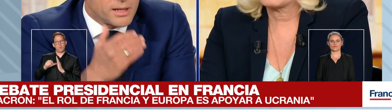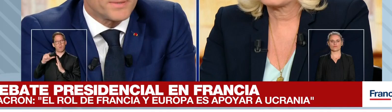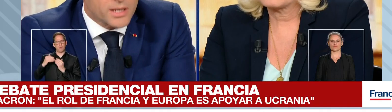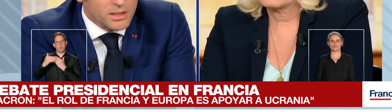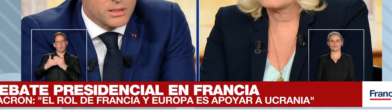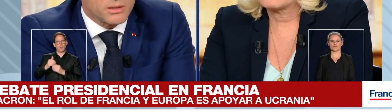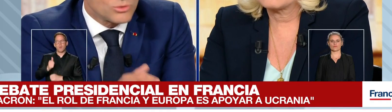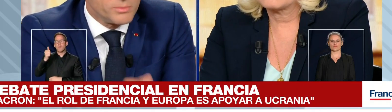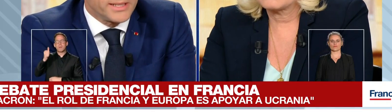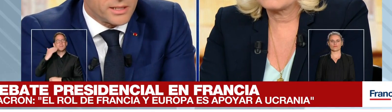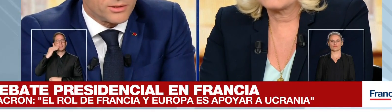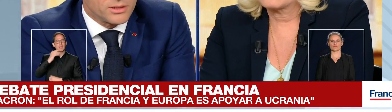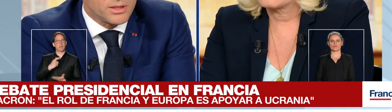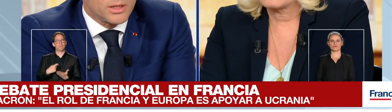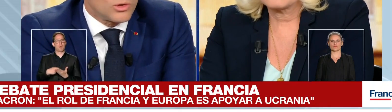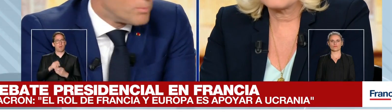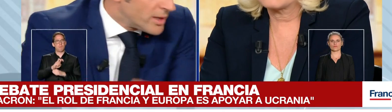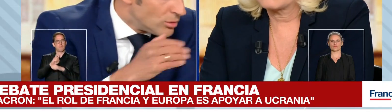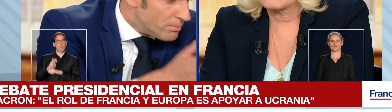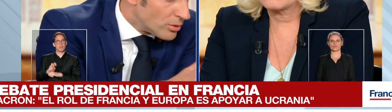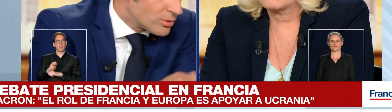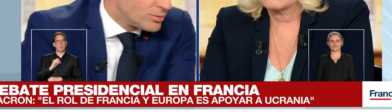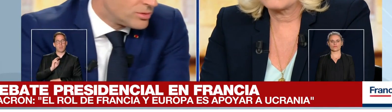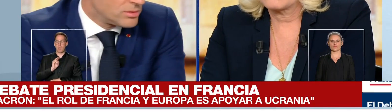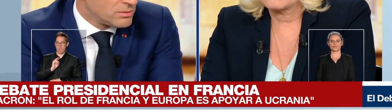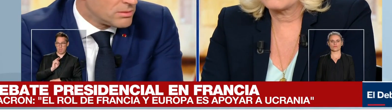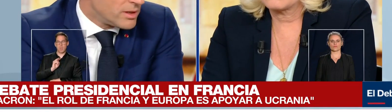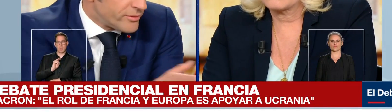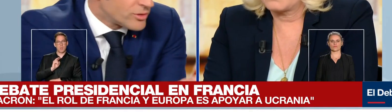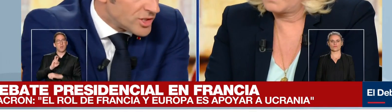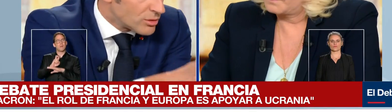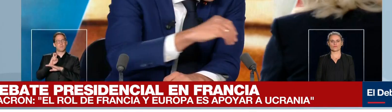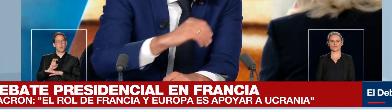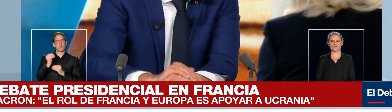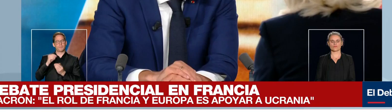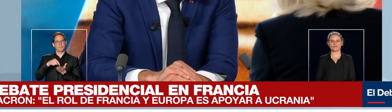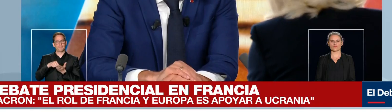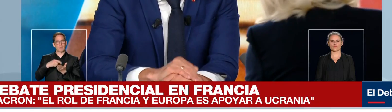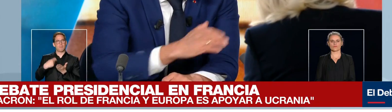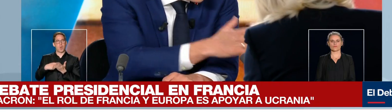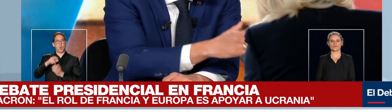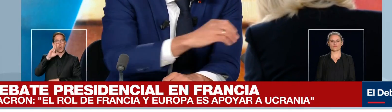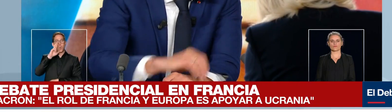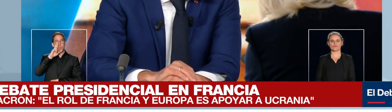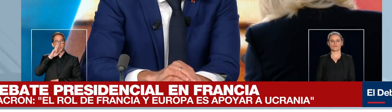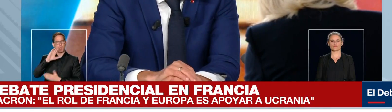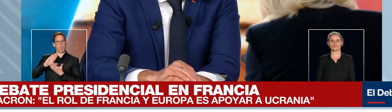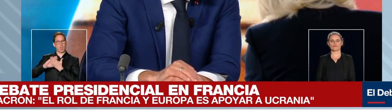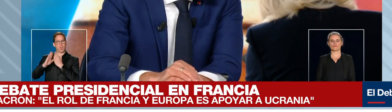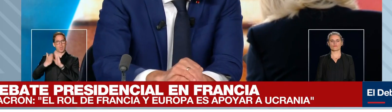eso, usted tomó un préstamo en 2015 ante un banco ruso, la Franken Russian